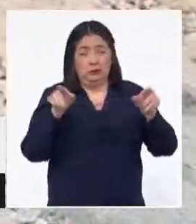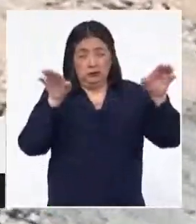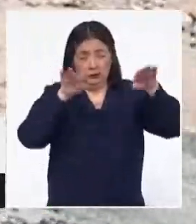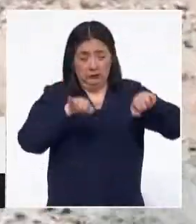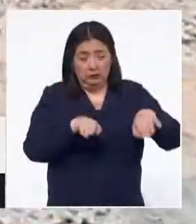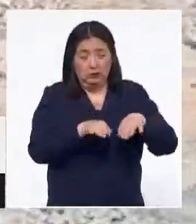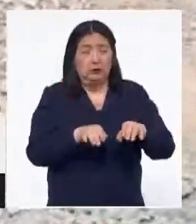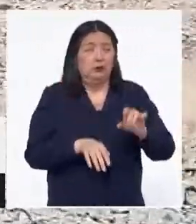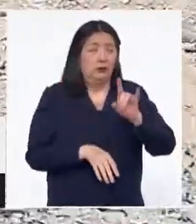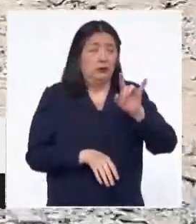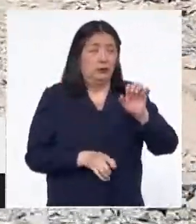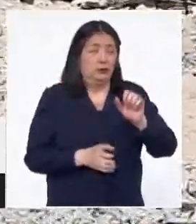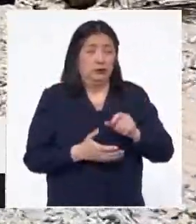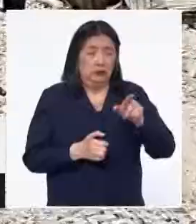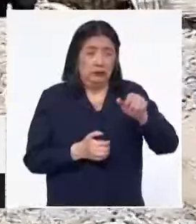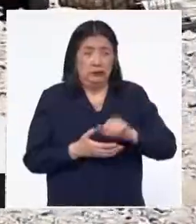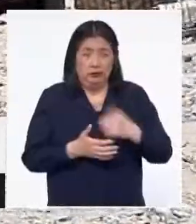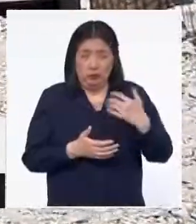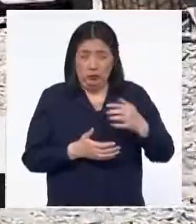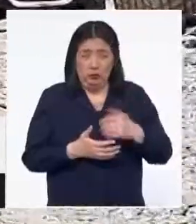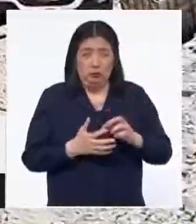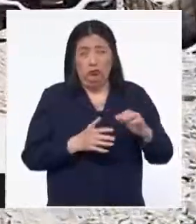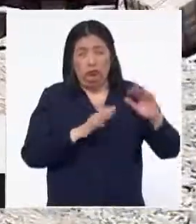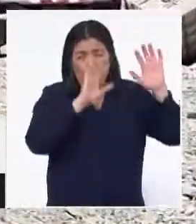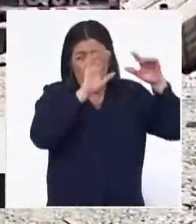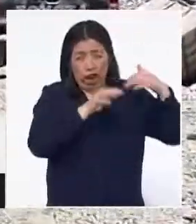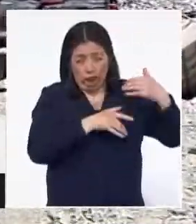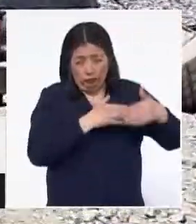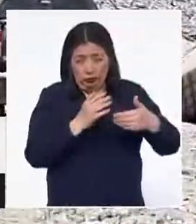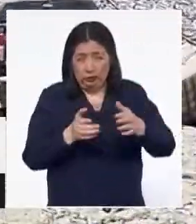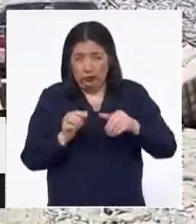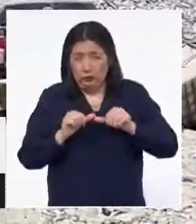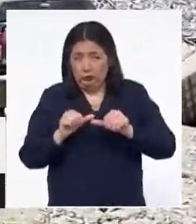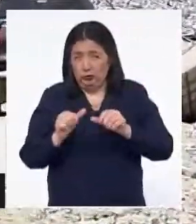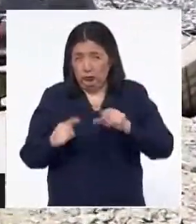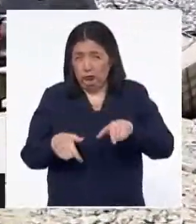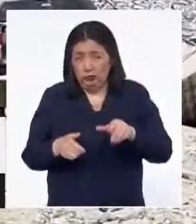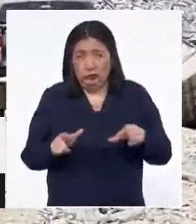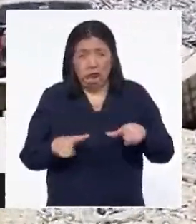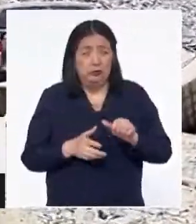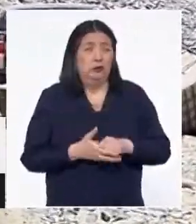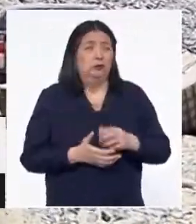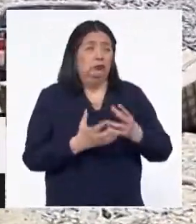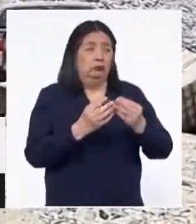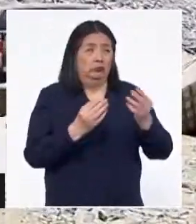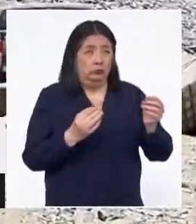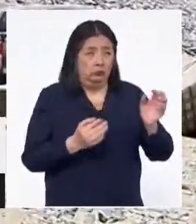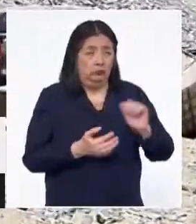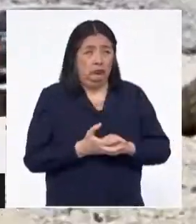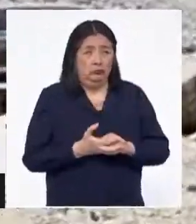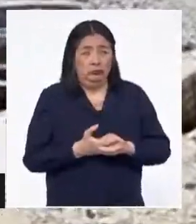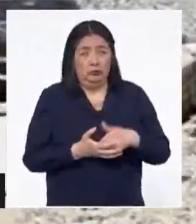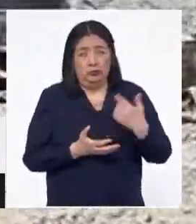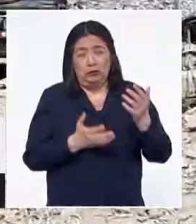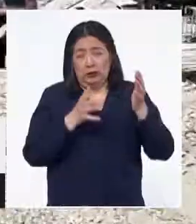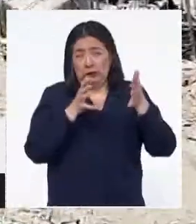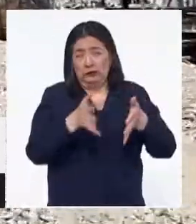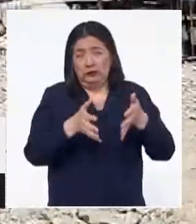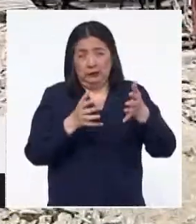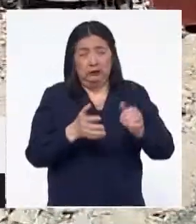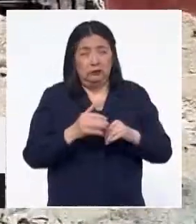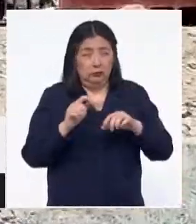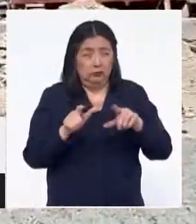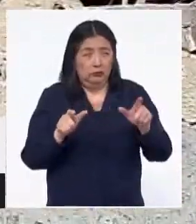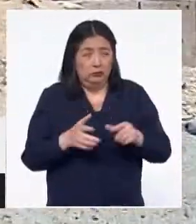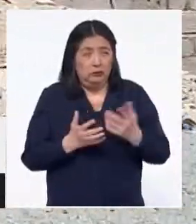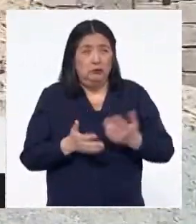Uraski. ¿Ellos están ubicados en pleno cauce torrentera? ¿Permanecen todavía en estas condiciones? La mayoría solamente ha dejado sus